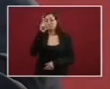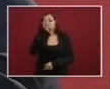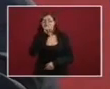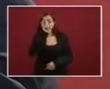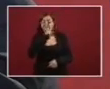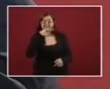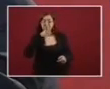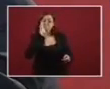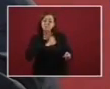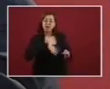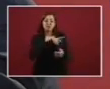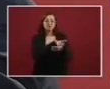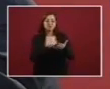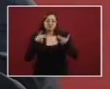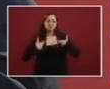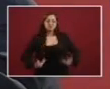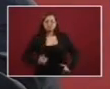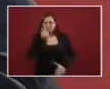humanos